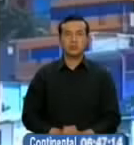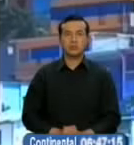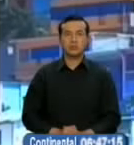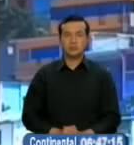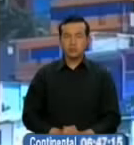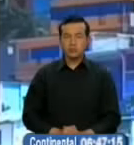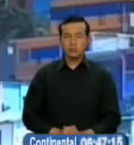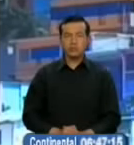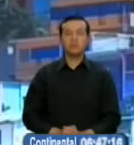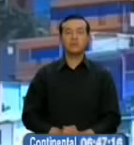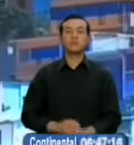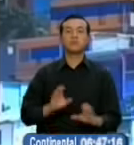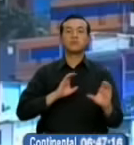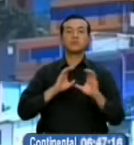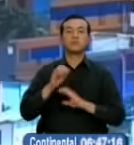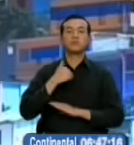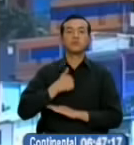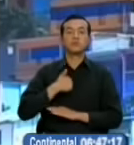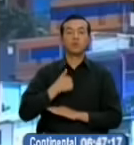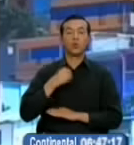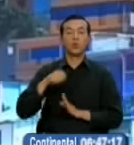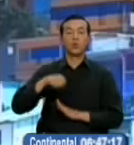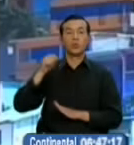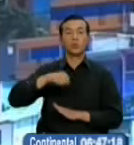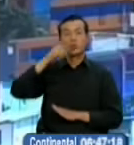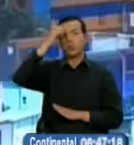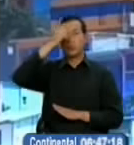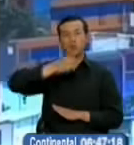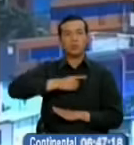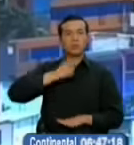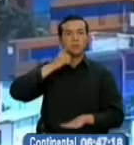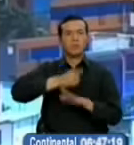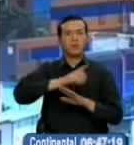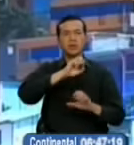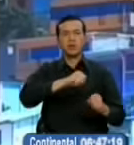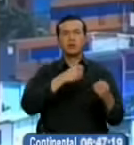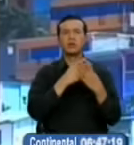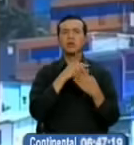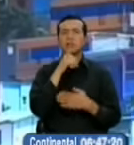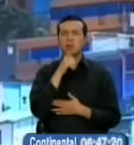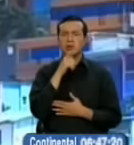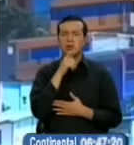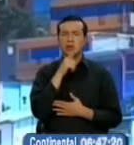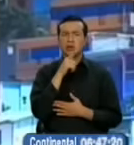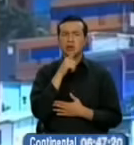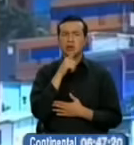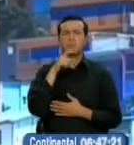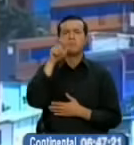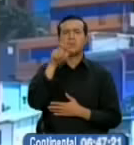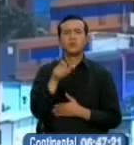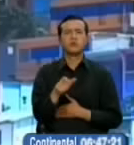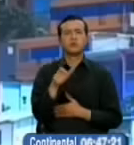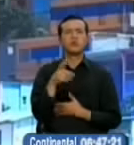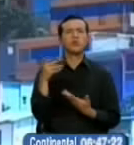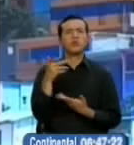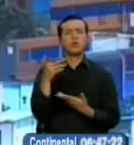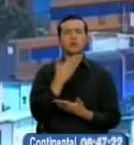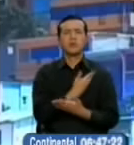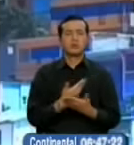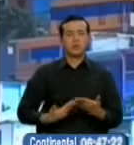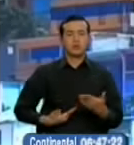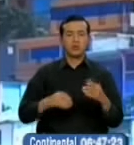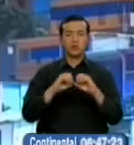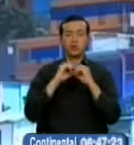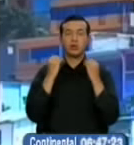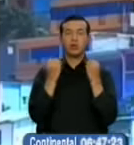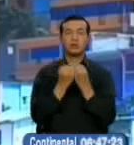Y ahora hablemos de Argentina. Un juez emitió una orden de detención en contra de Hebe de Bonafini. Así es, presidenta de la